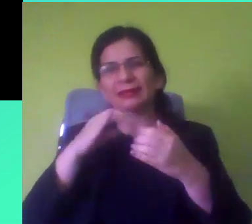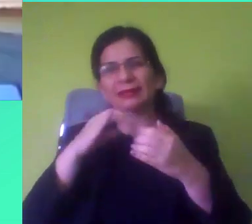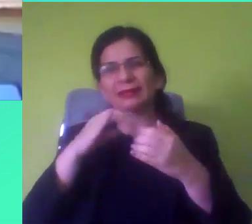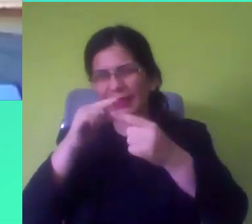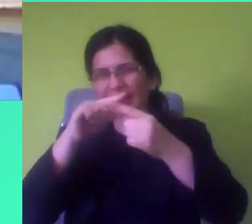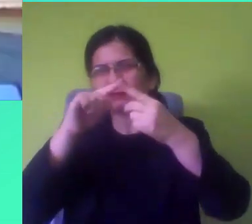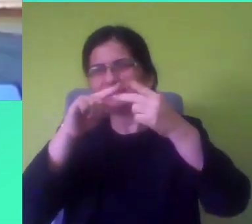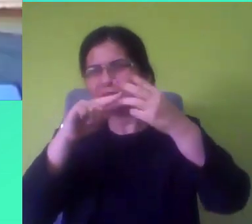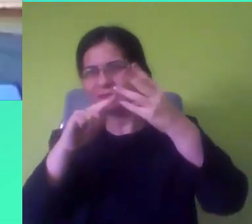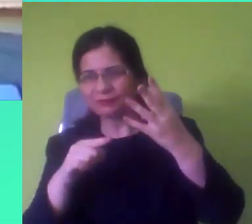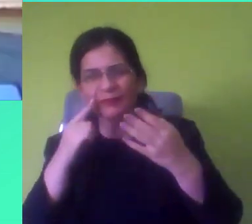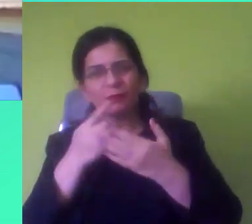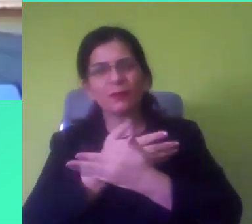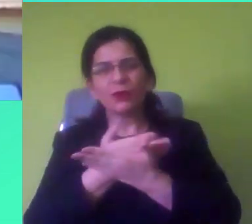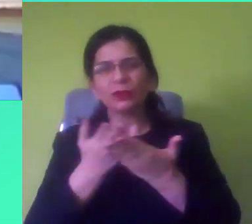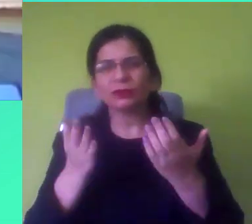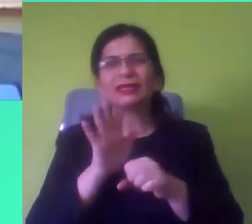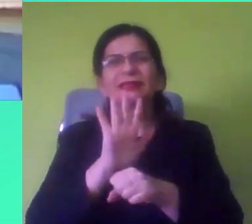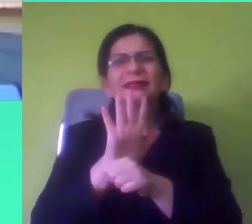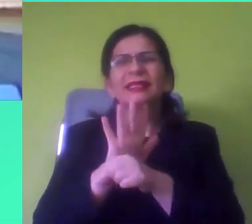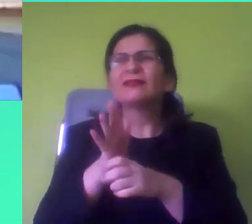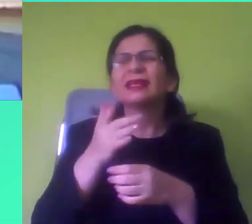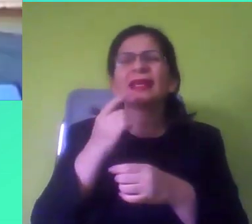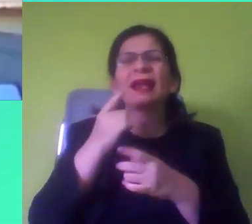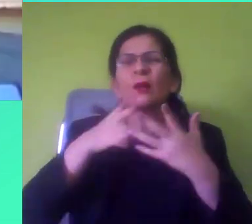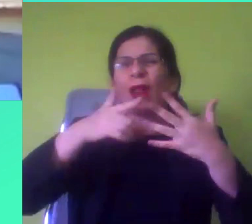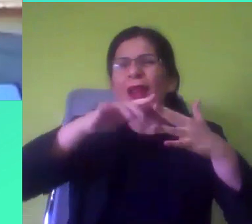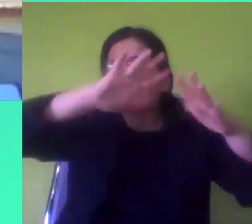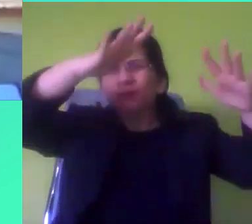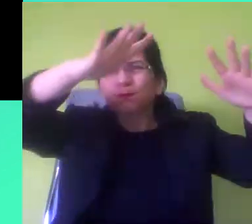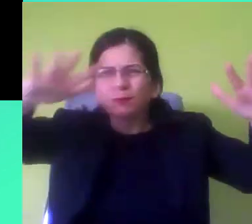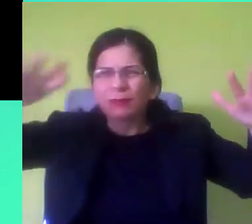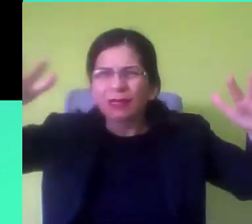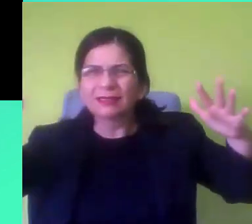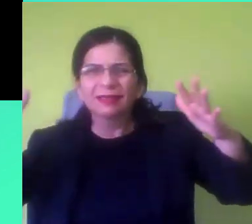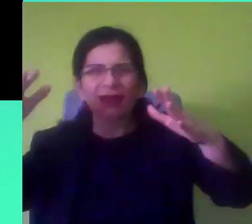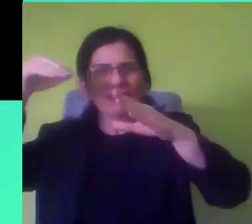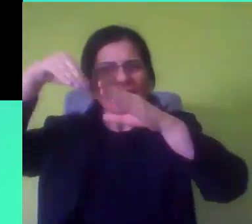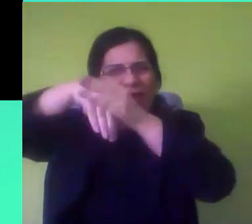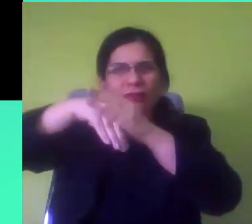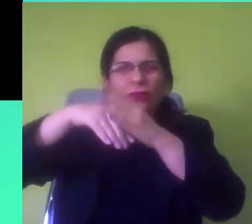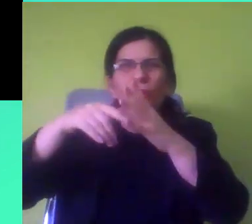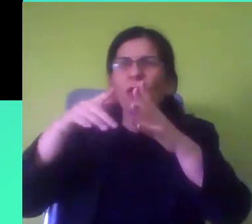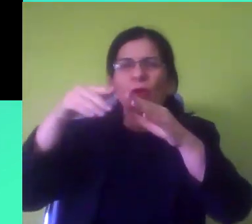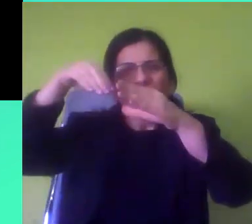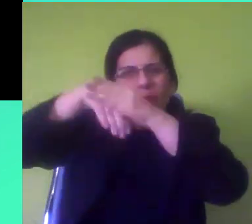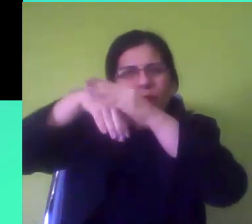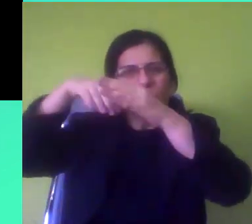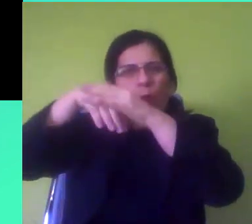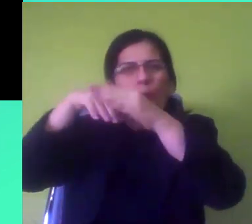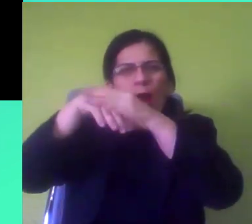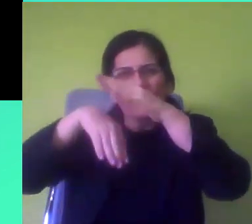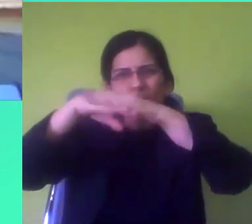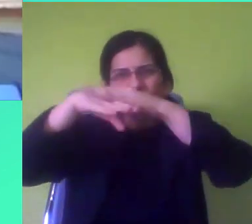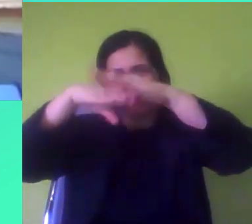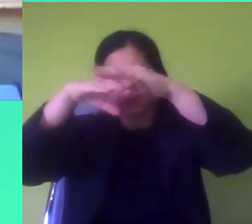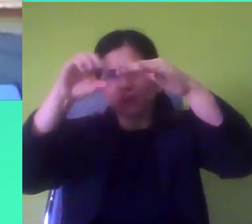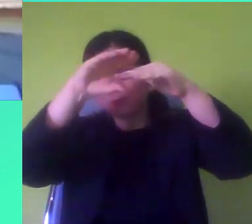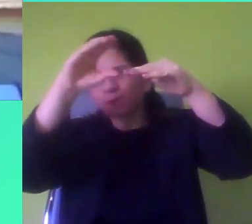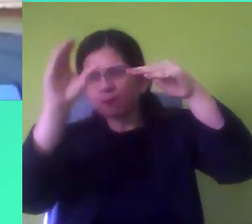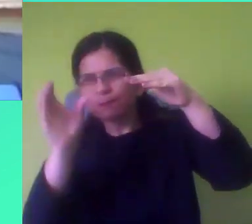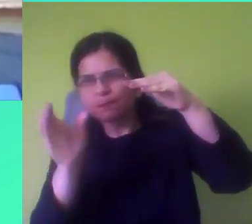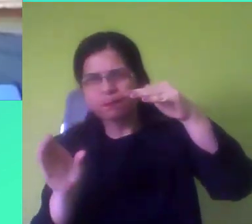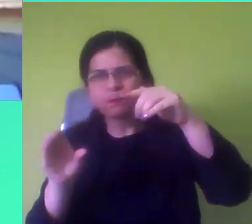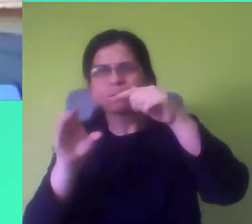es importante entender qué significa que un glaciar se cubra de detritos. Los detritos son todas las,